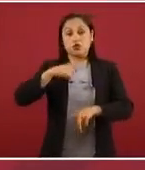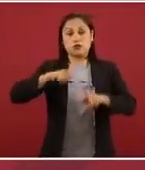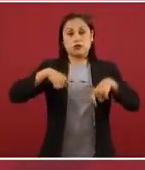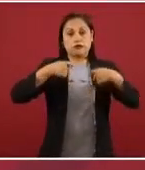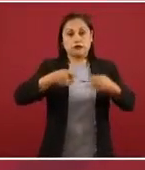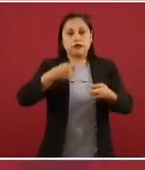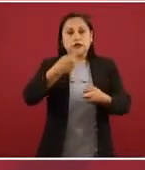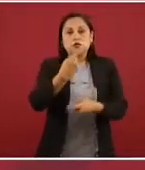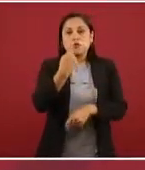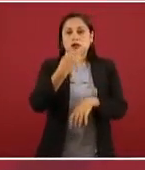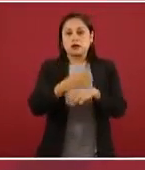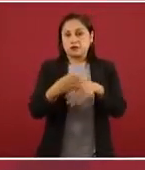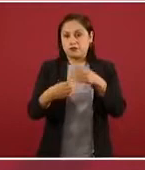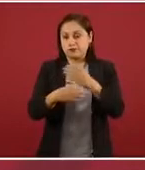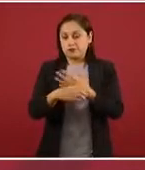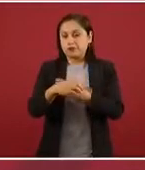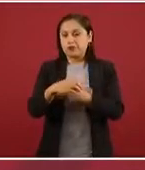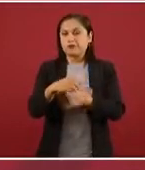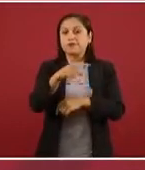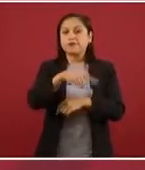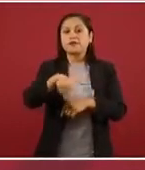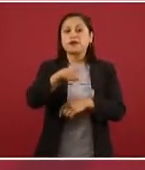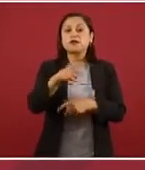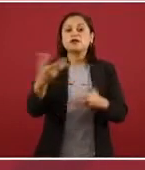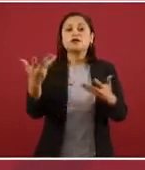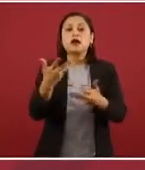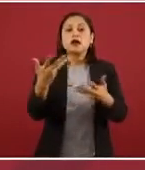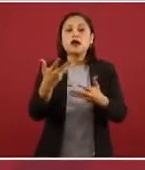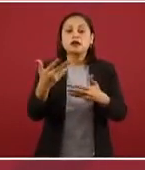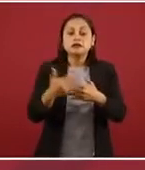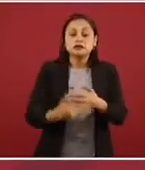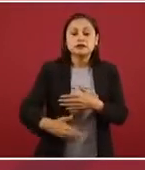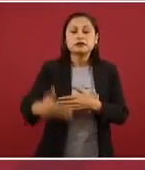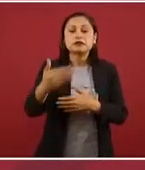llevar a cabo 103 mil asambleas